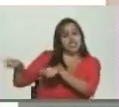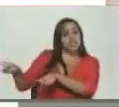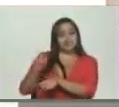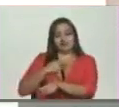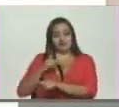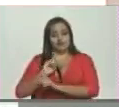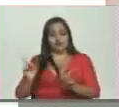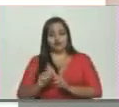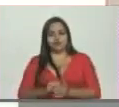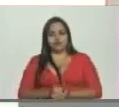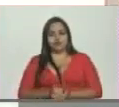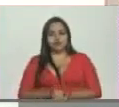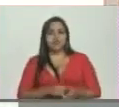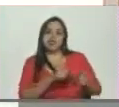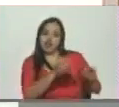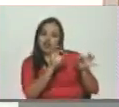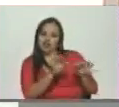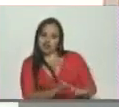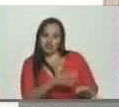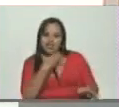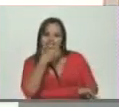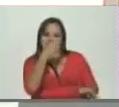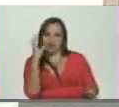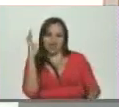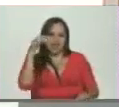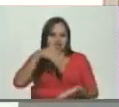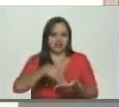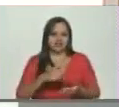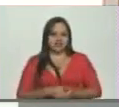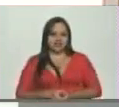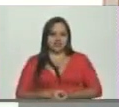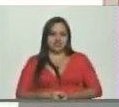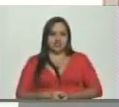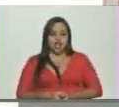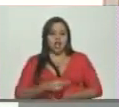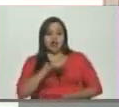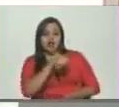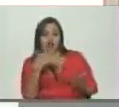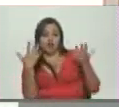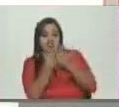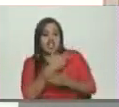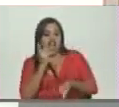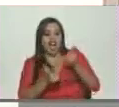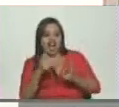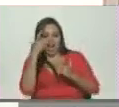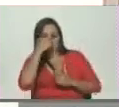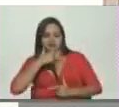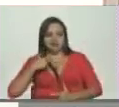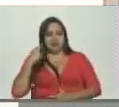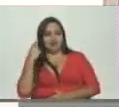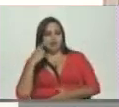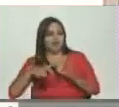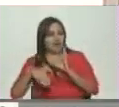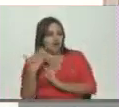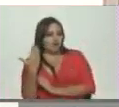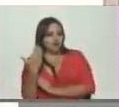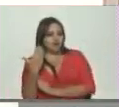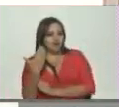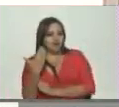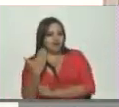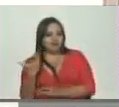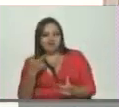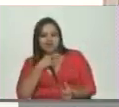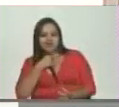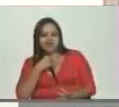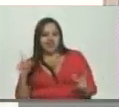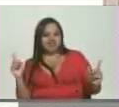Bueno, seguro eso lo gritó Aragua. Si te confundieran con un actor famoso, porque eso está de moda ahora, ¿cuál te gustaría,